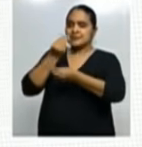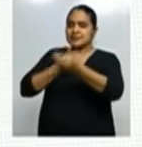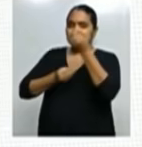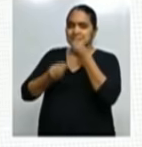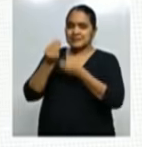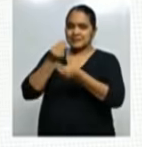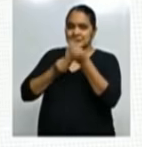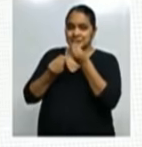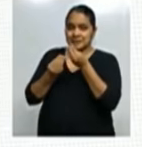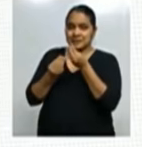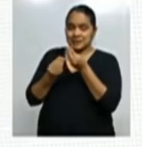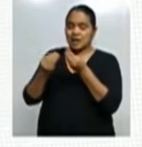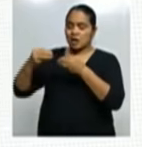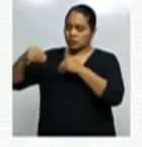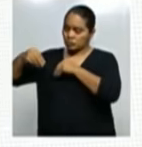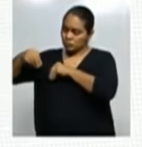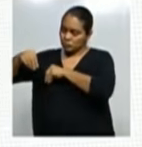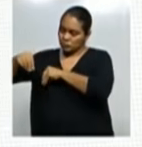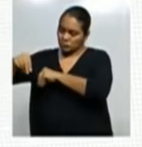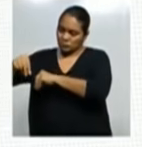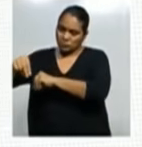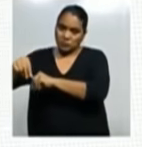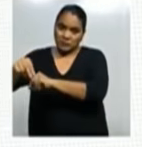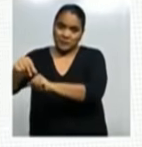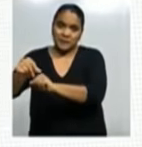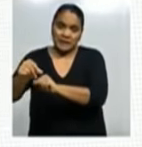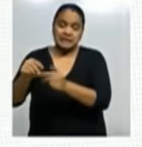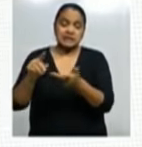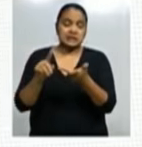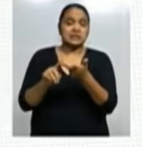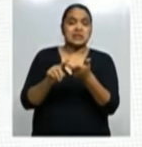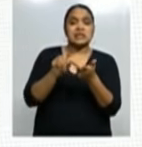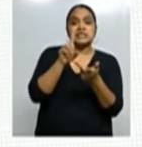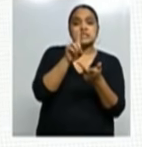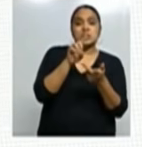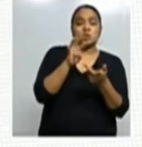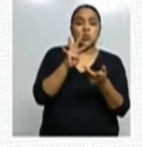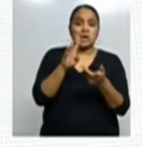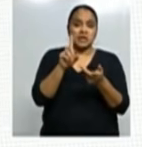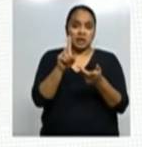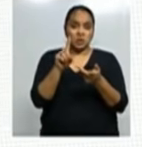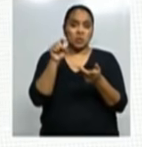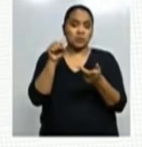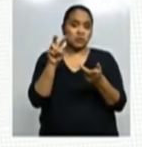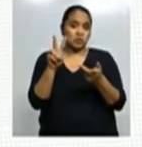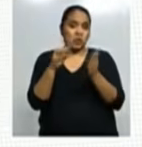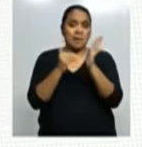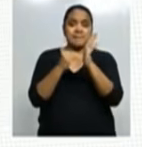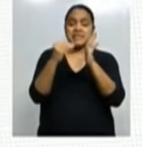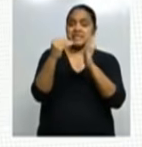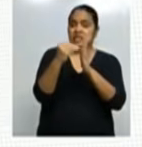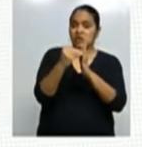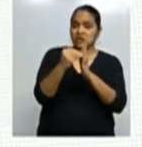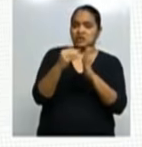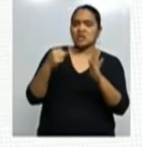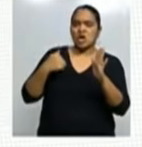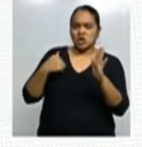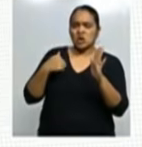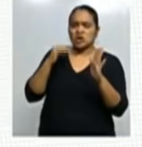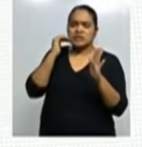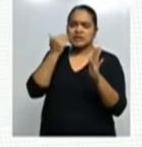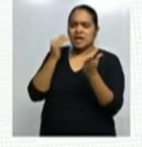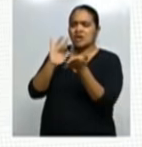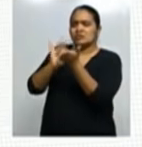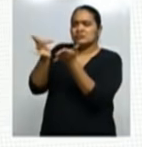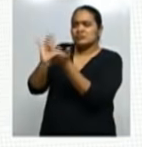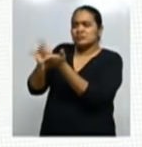agrocrédito en el mes de abril, y 141.2 millones, y yo quiero agradecer aquí a los que atienden